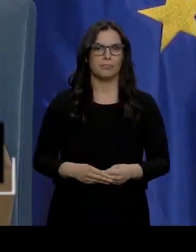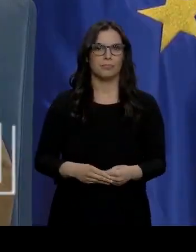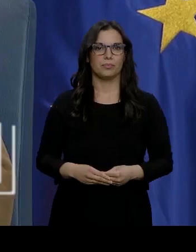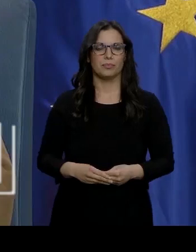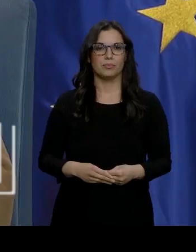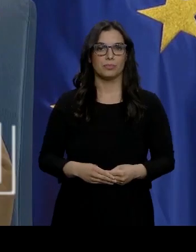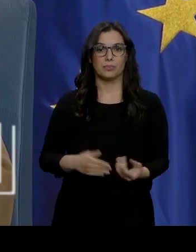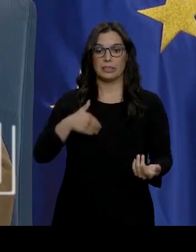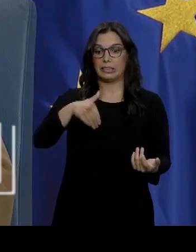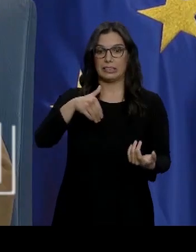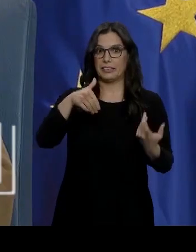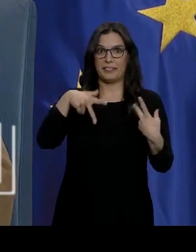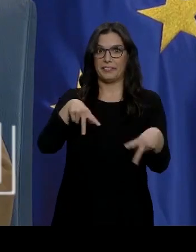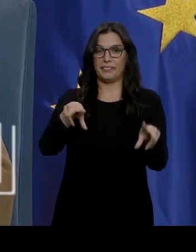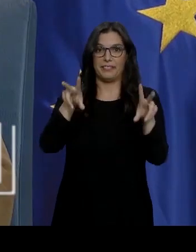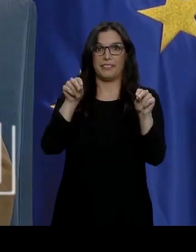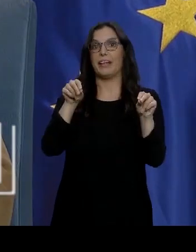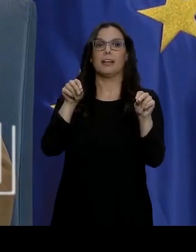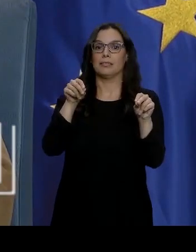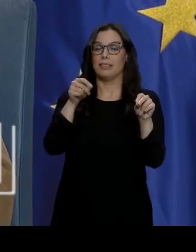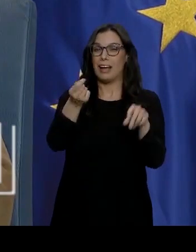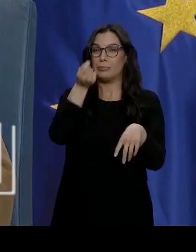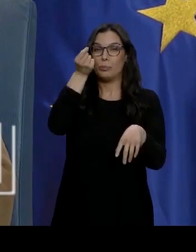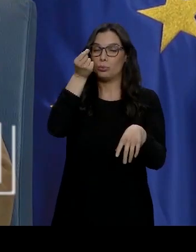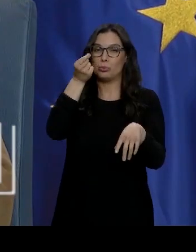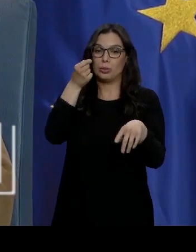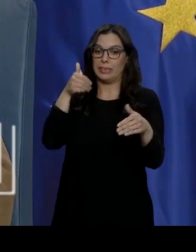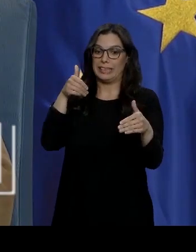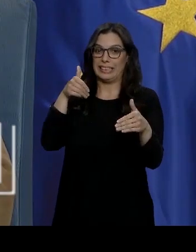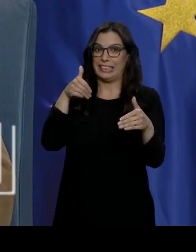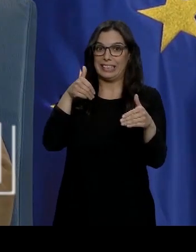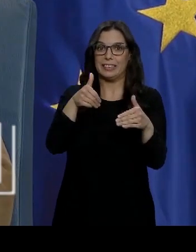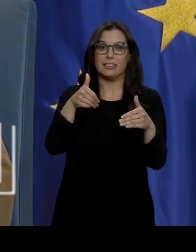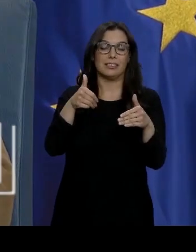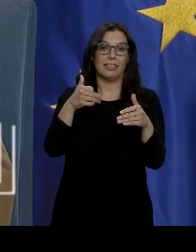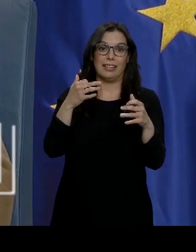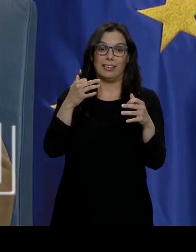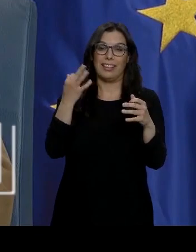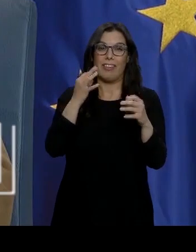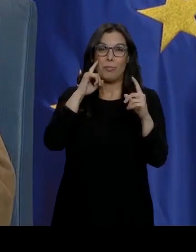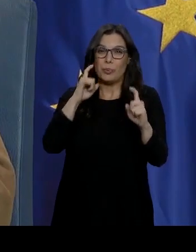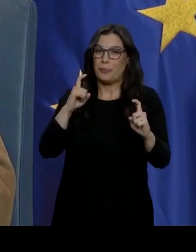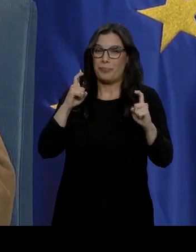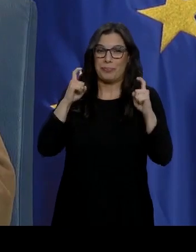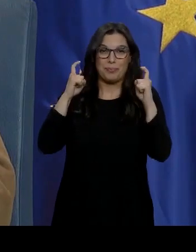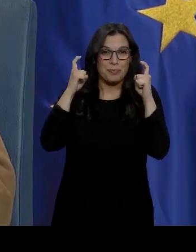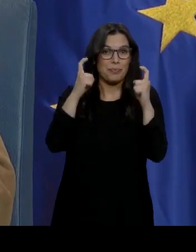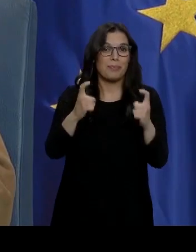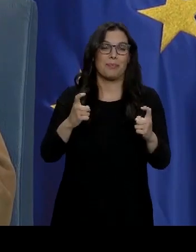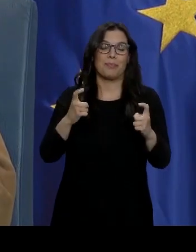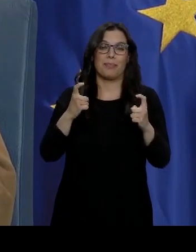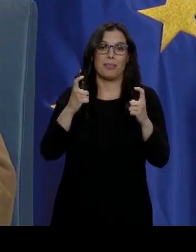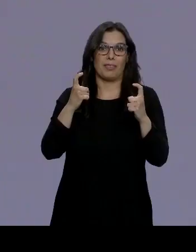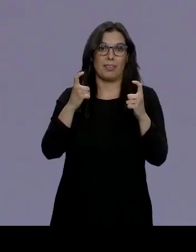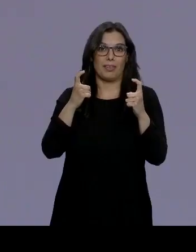Estamos muy cerca de la orilla, estamos a punto de llegar y tenemos que intentar